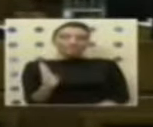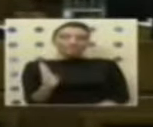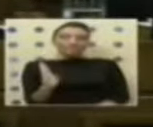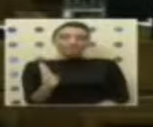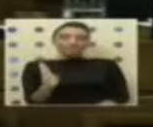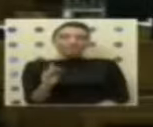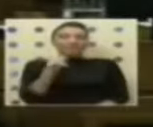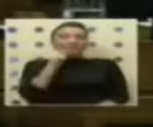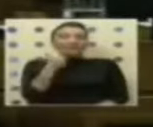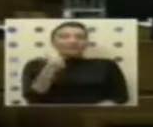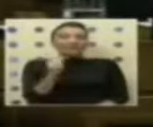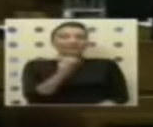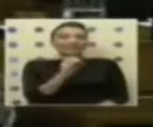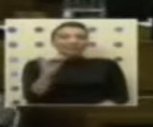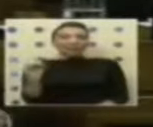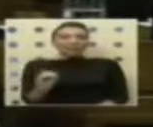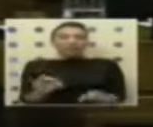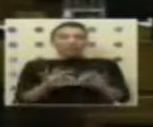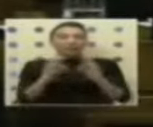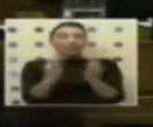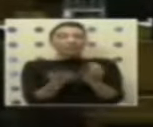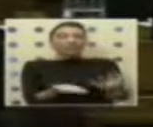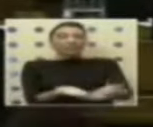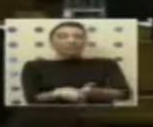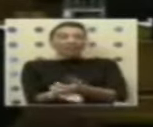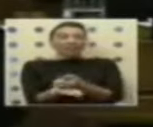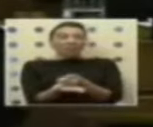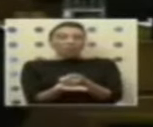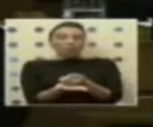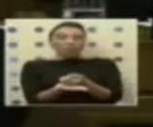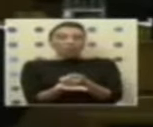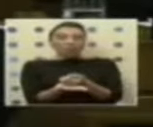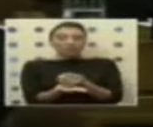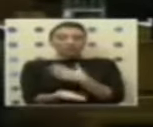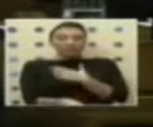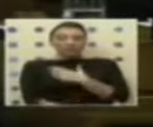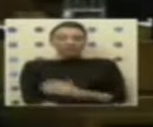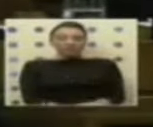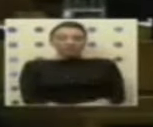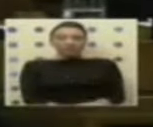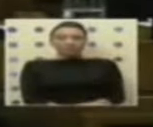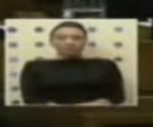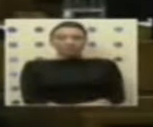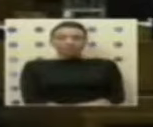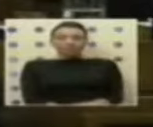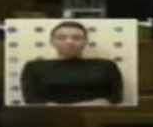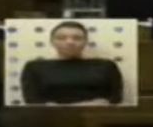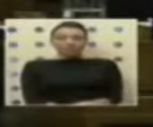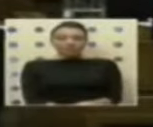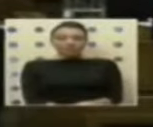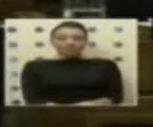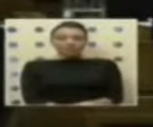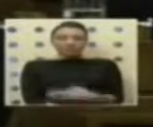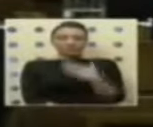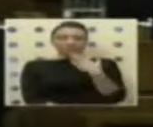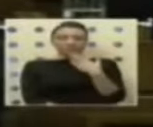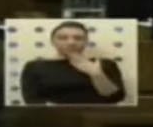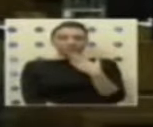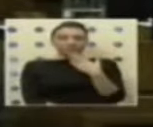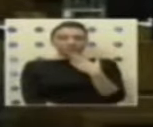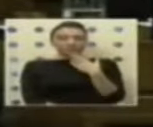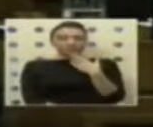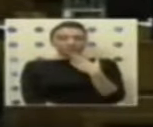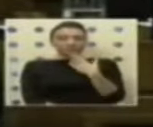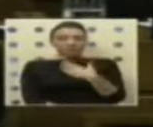prácticamente un 60% del total de la recaudación que se pretende. Y también en esto queremos hacer un